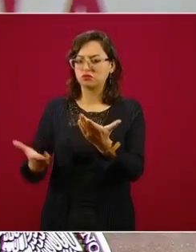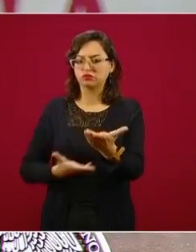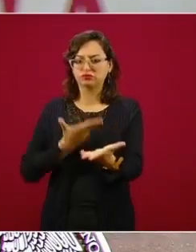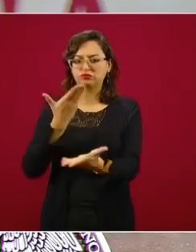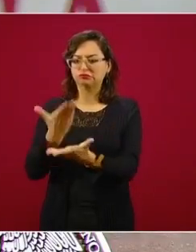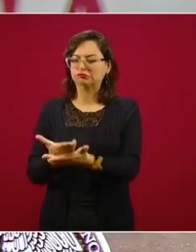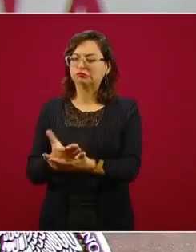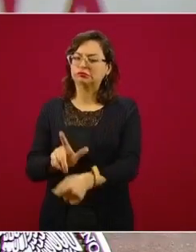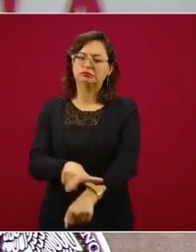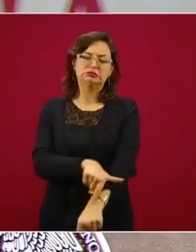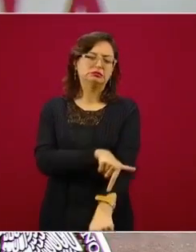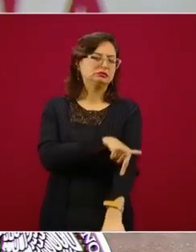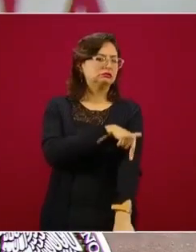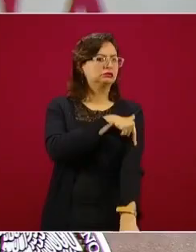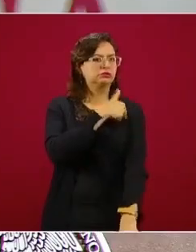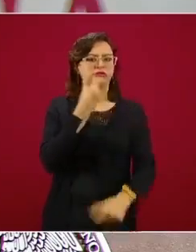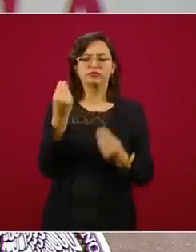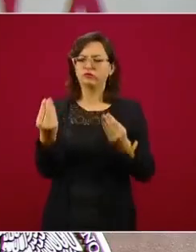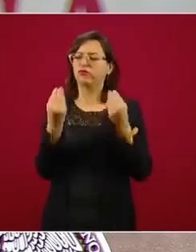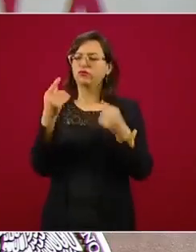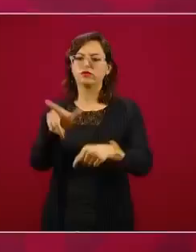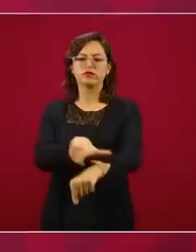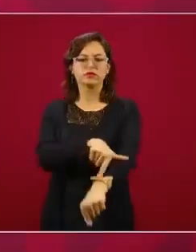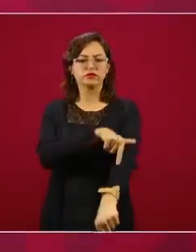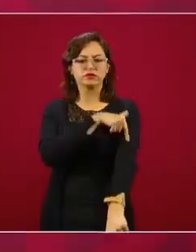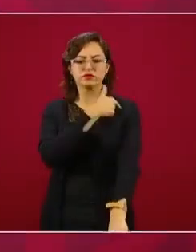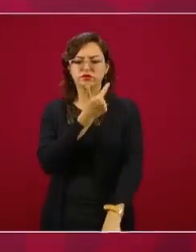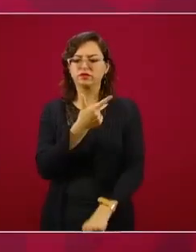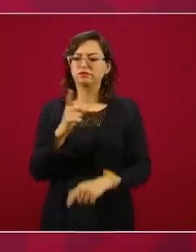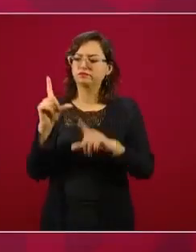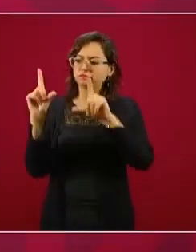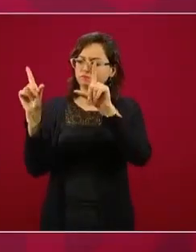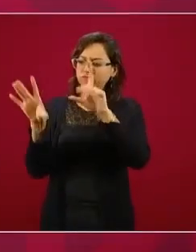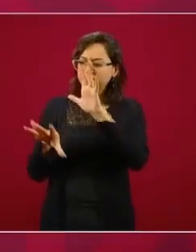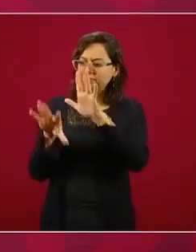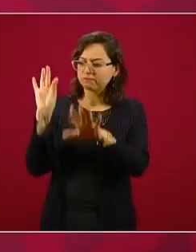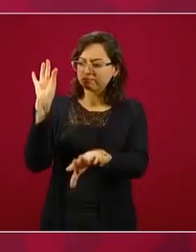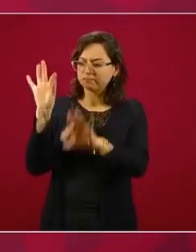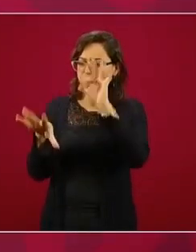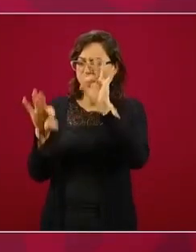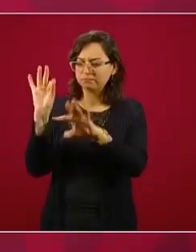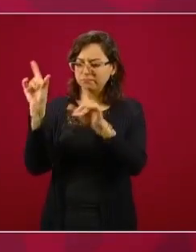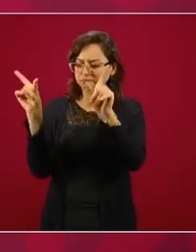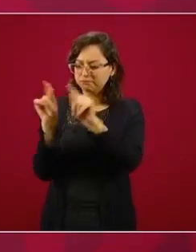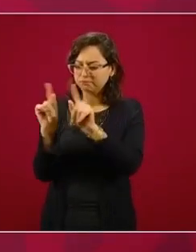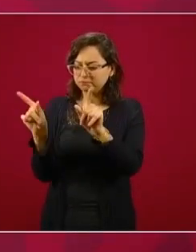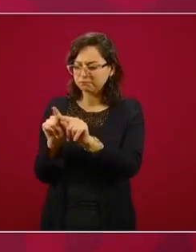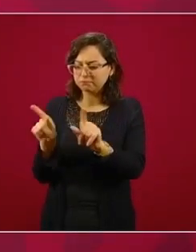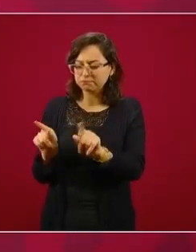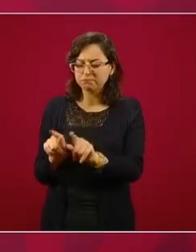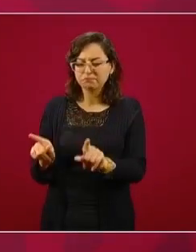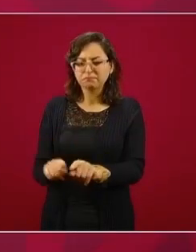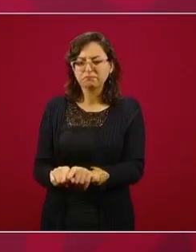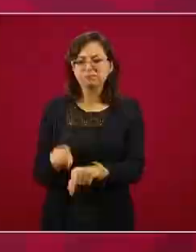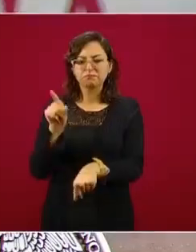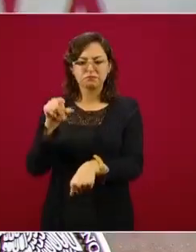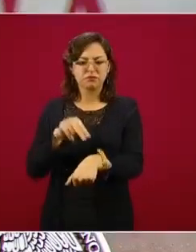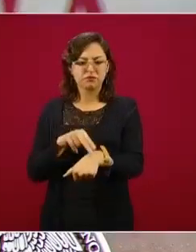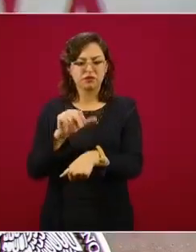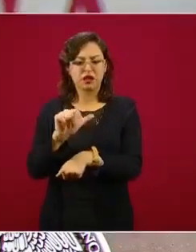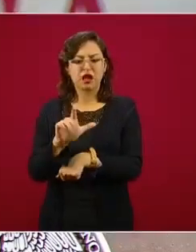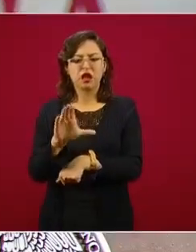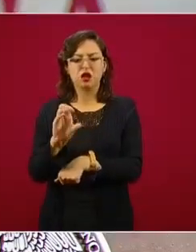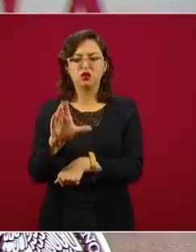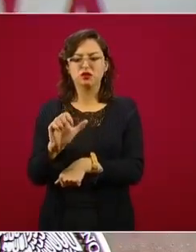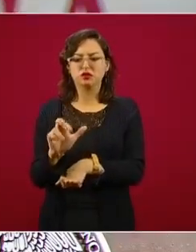es muy extenso. Por eso hizo un resumen el doctor Alcocer con el compromiso